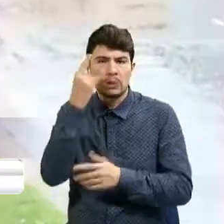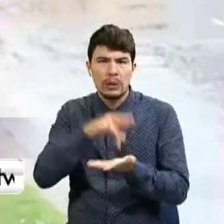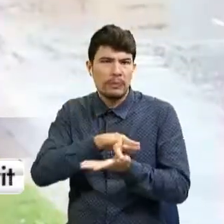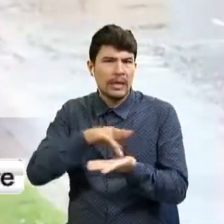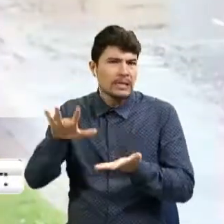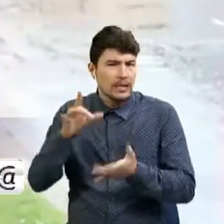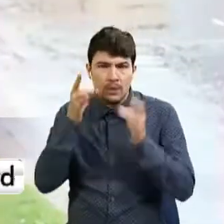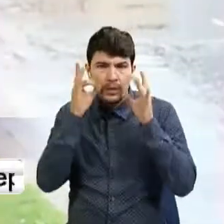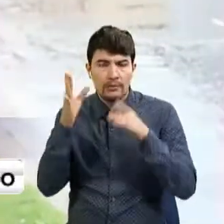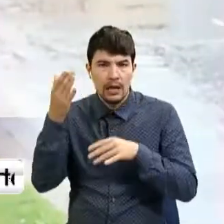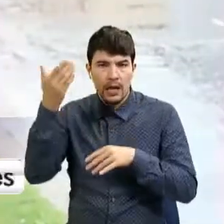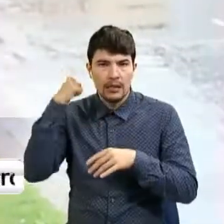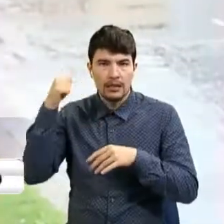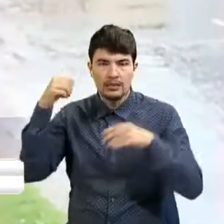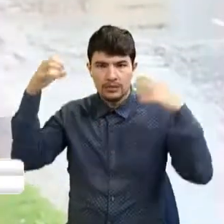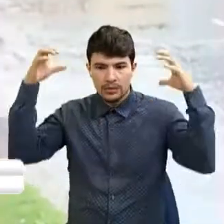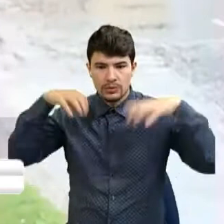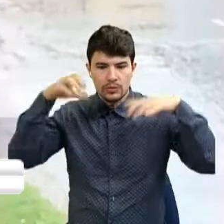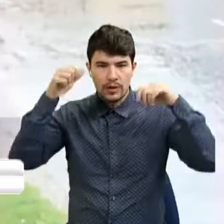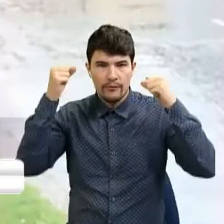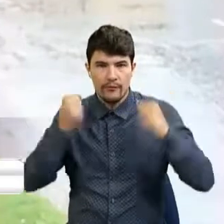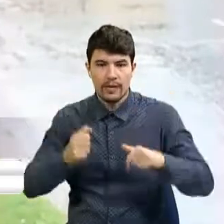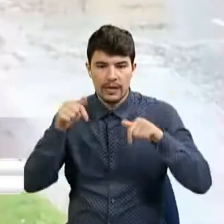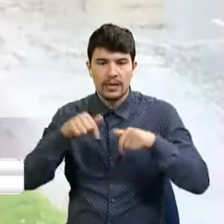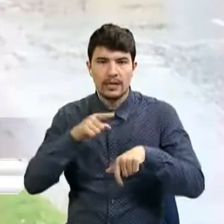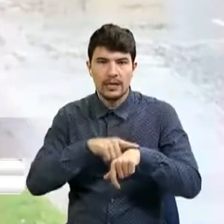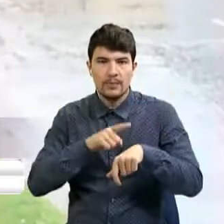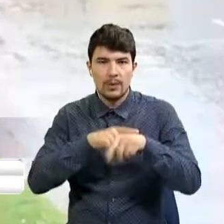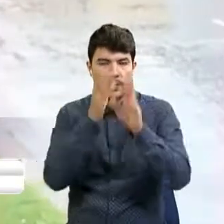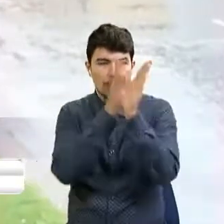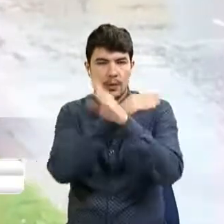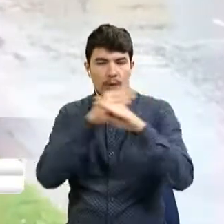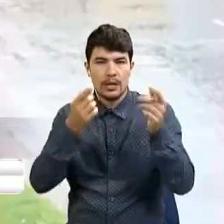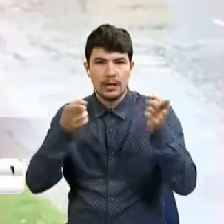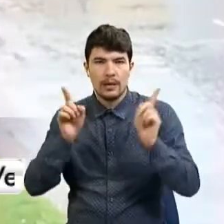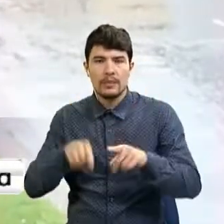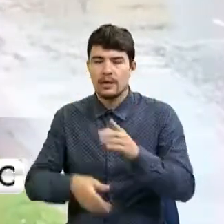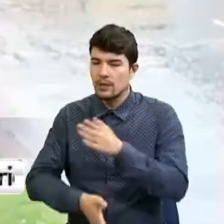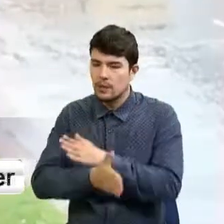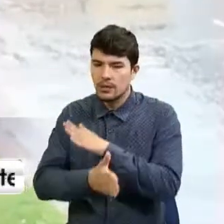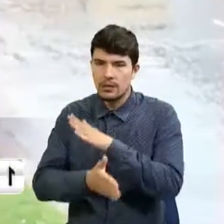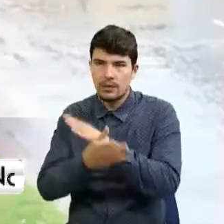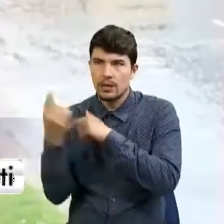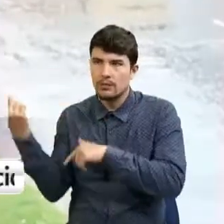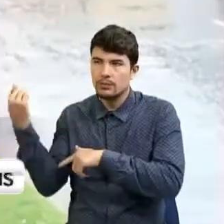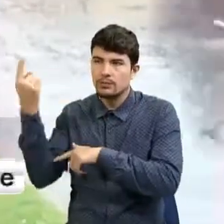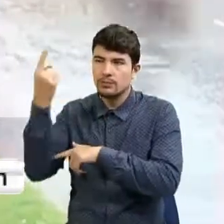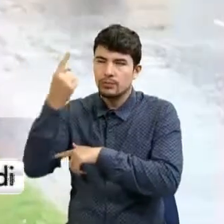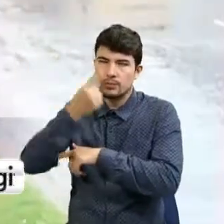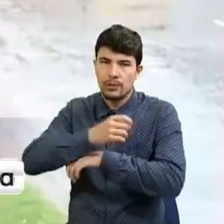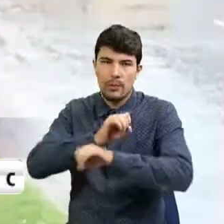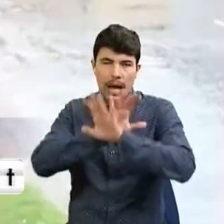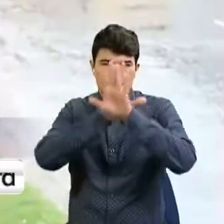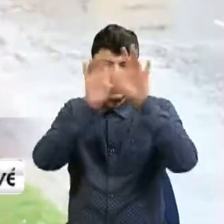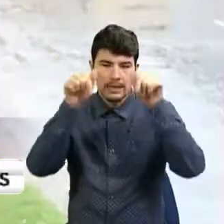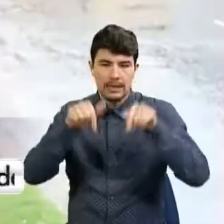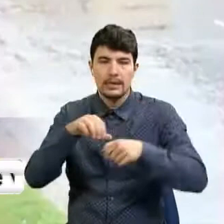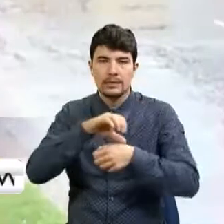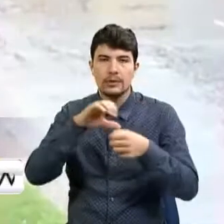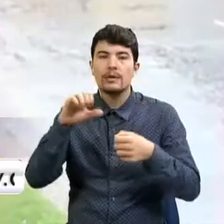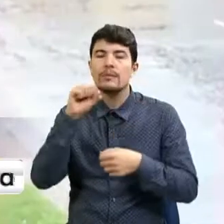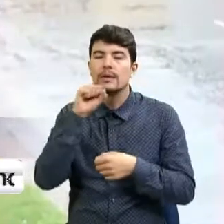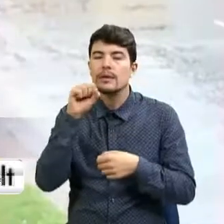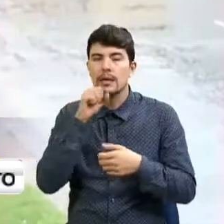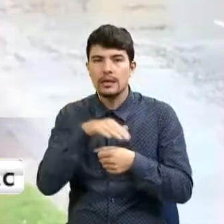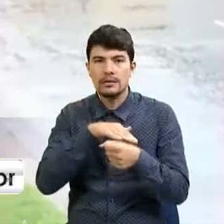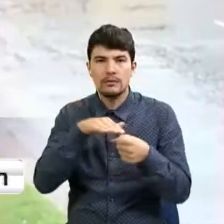tras el último aguacero fuerte que se ha presentado en horas de la madrugada y que también ha continuado lloviendo parte de la mañana. Por el momento, las